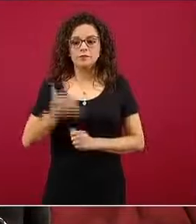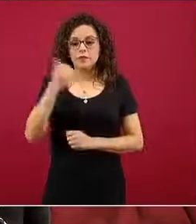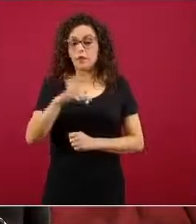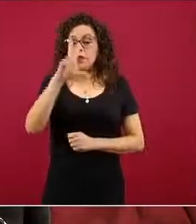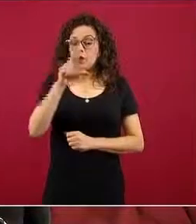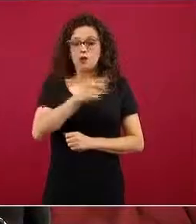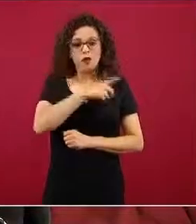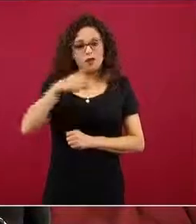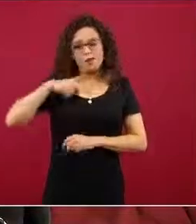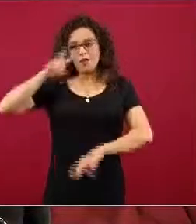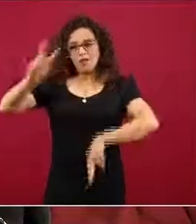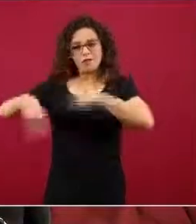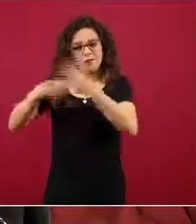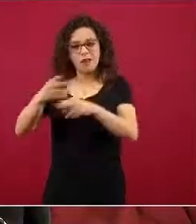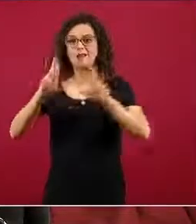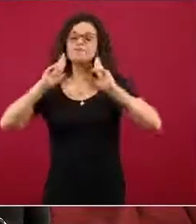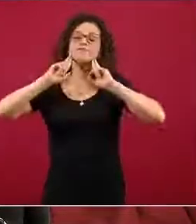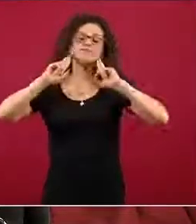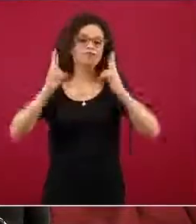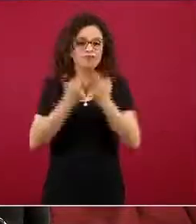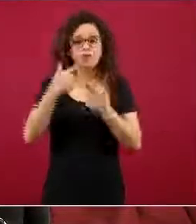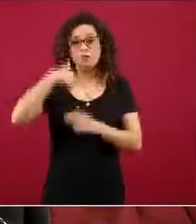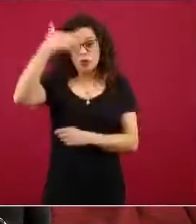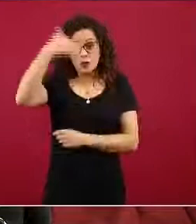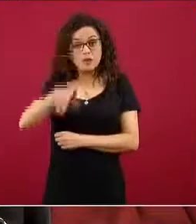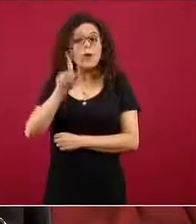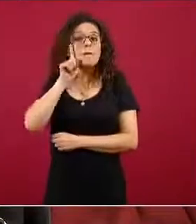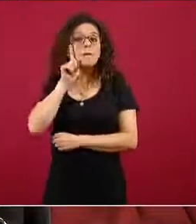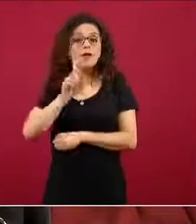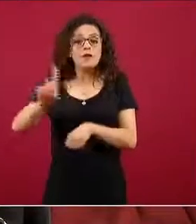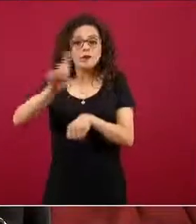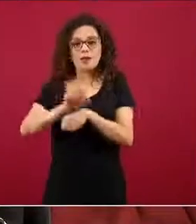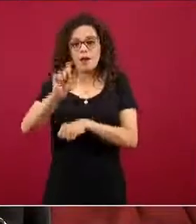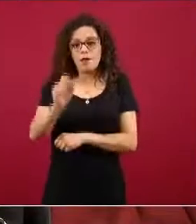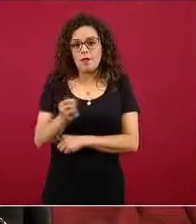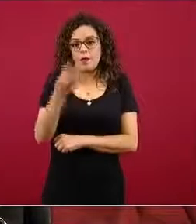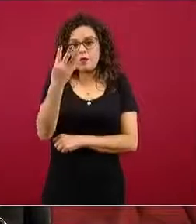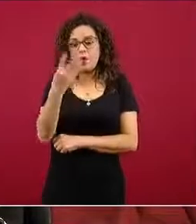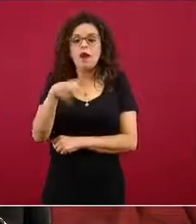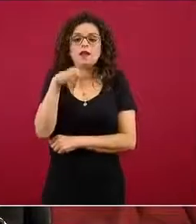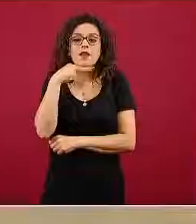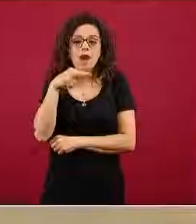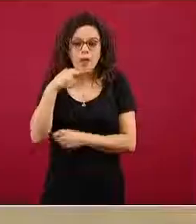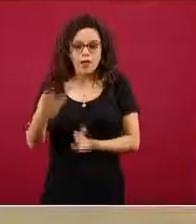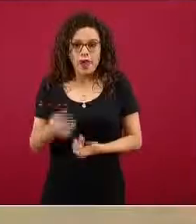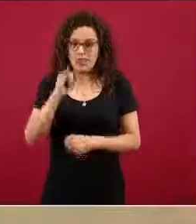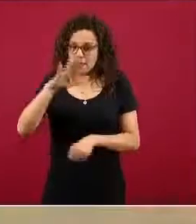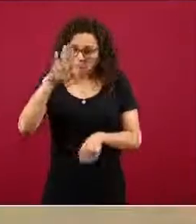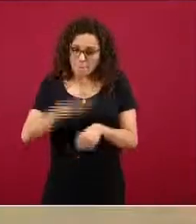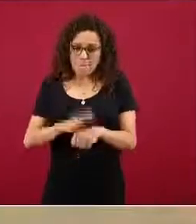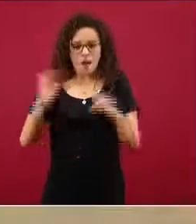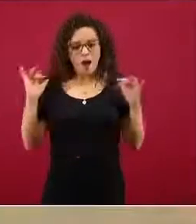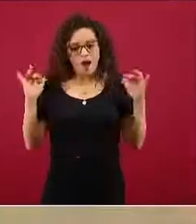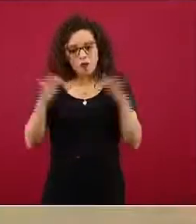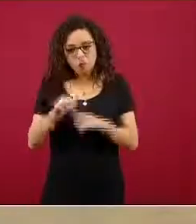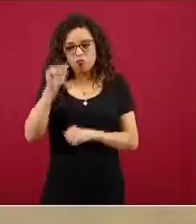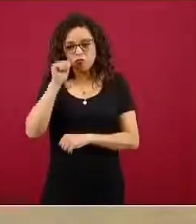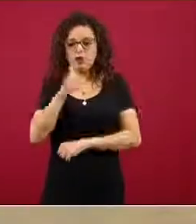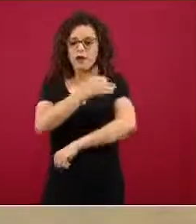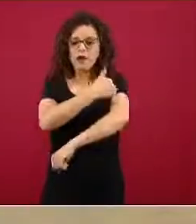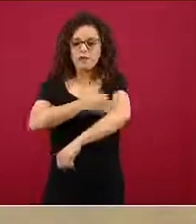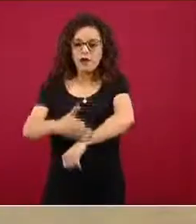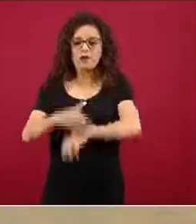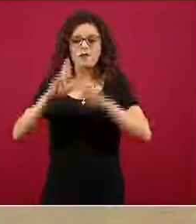reuniones. Sé que son días, mañana es 24, el día 25, son los días de mayor movimiento para reuniones